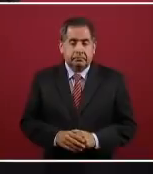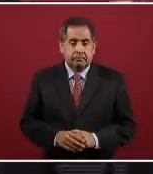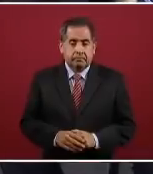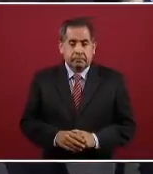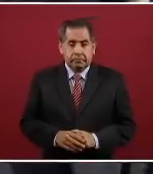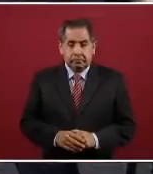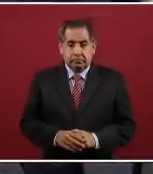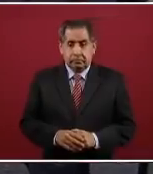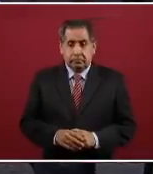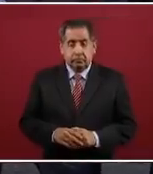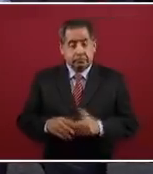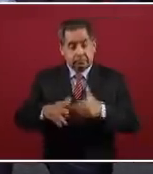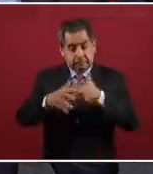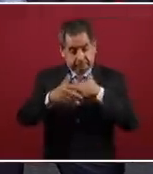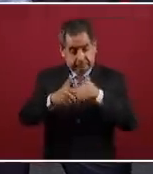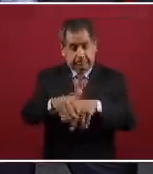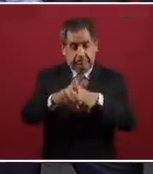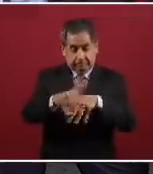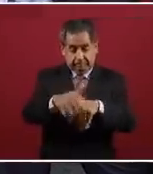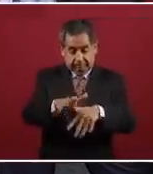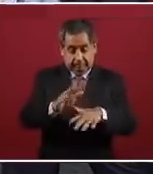Y luego de esa manifestación,